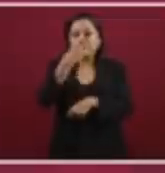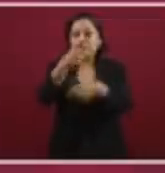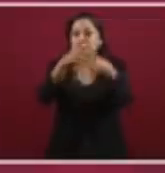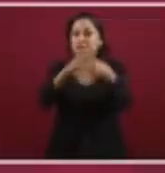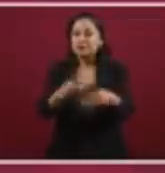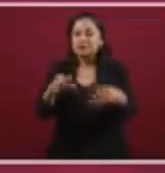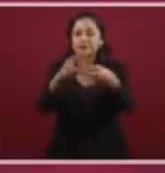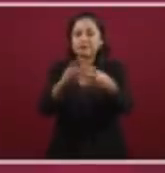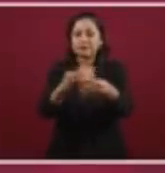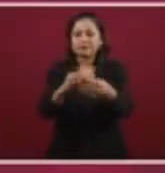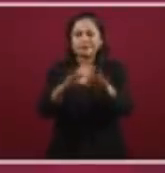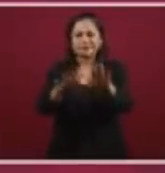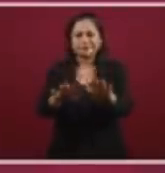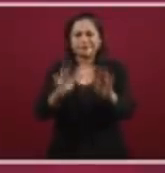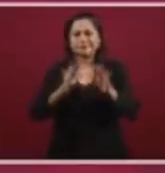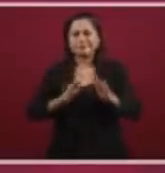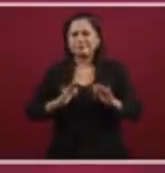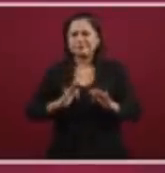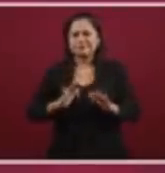va a faltar